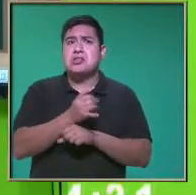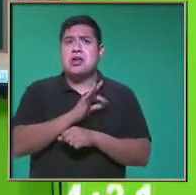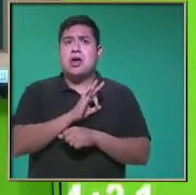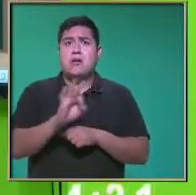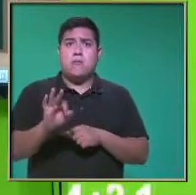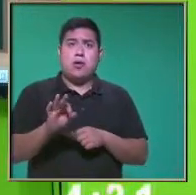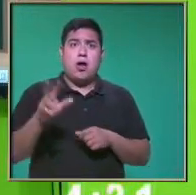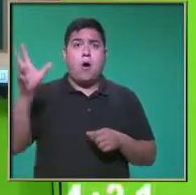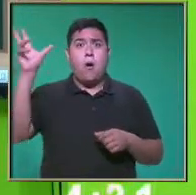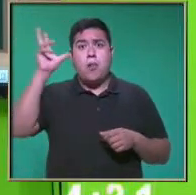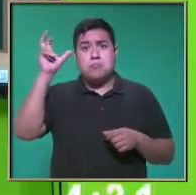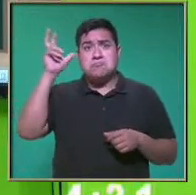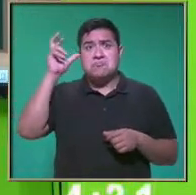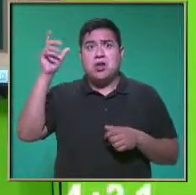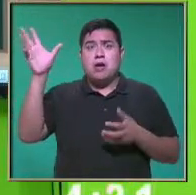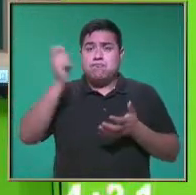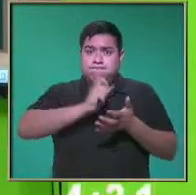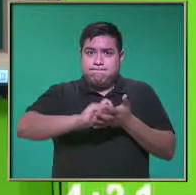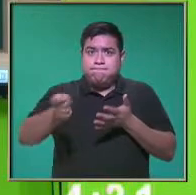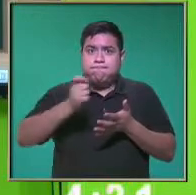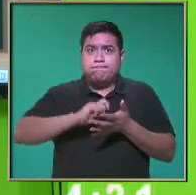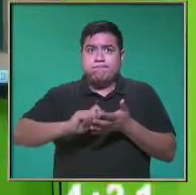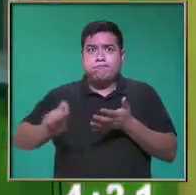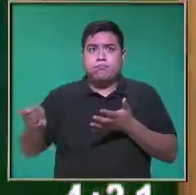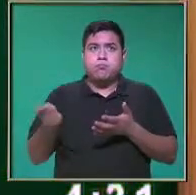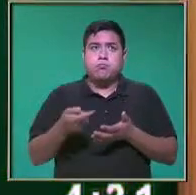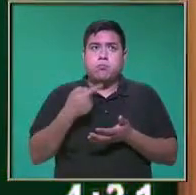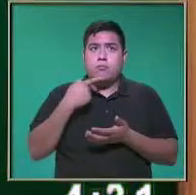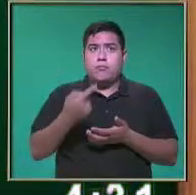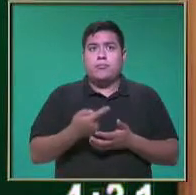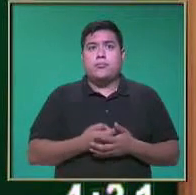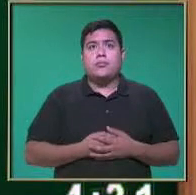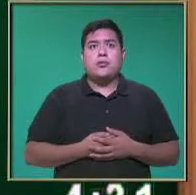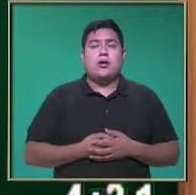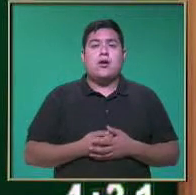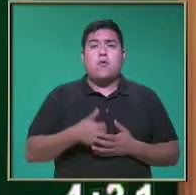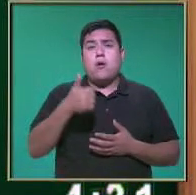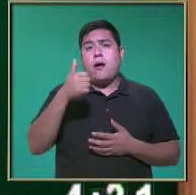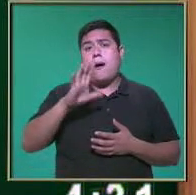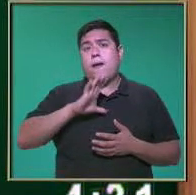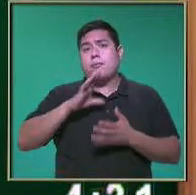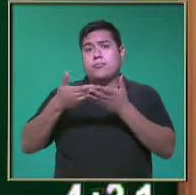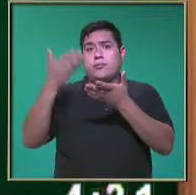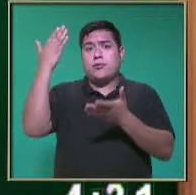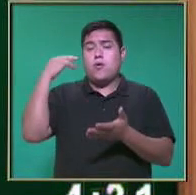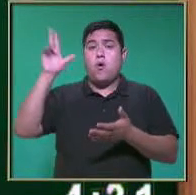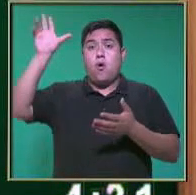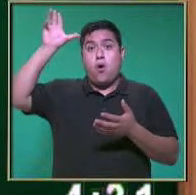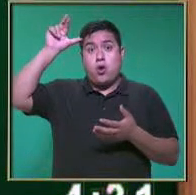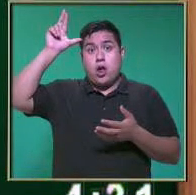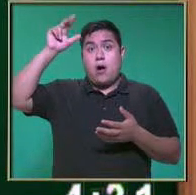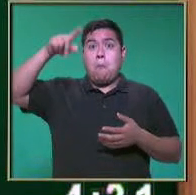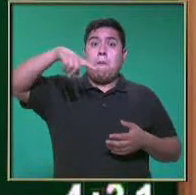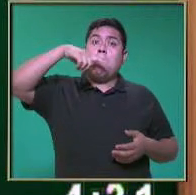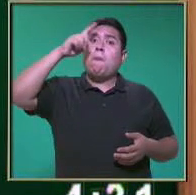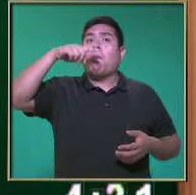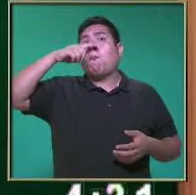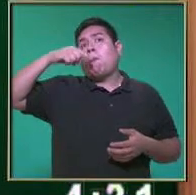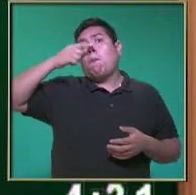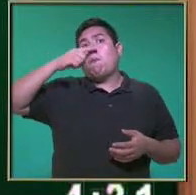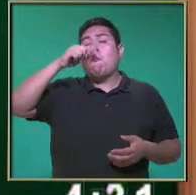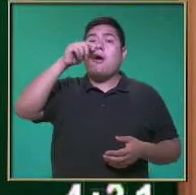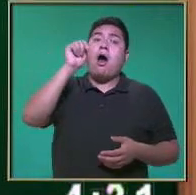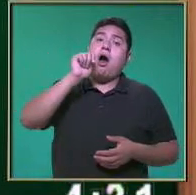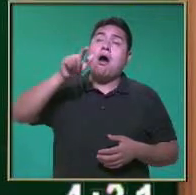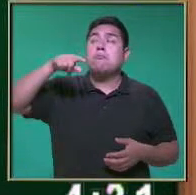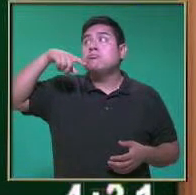al escucharme puedes irlas registrando. Dicen, había una vez una liebre que era muy presumida, todo el tiempo